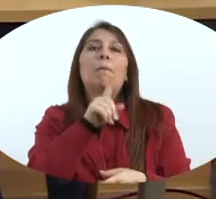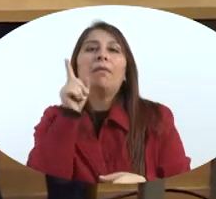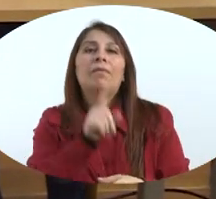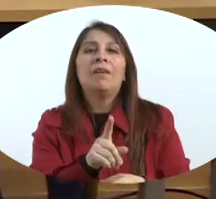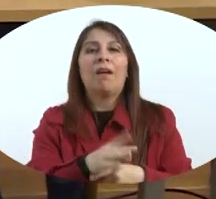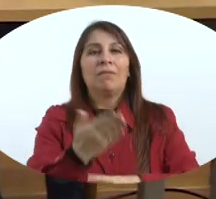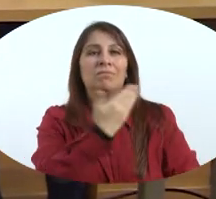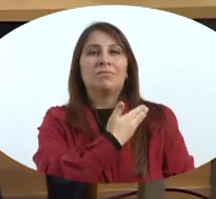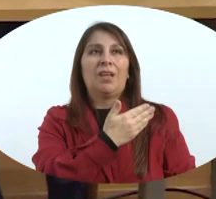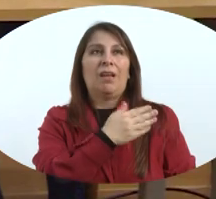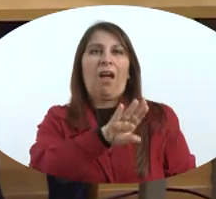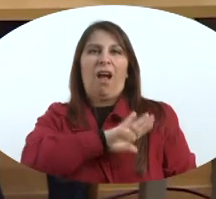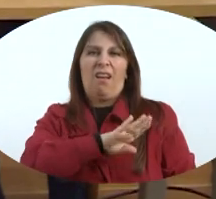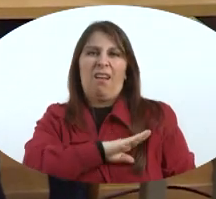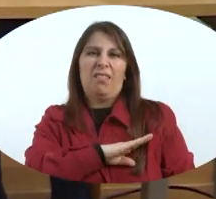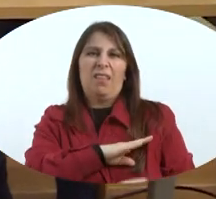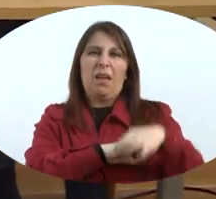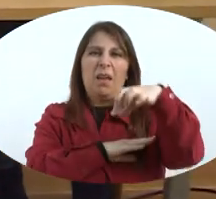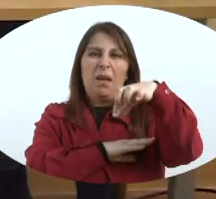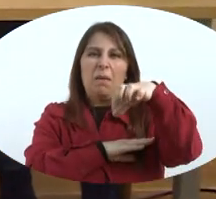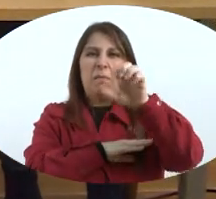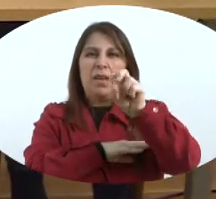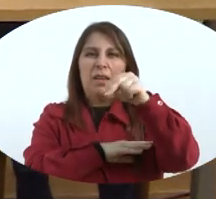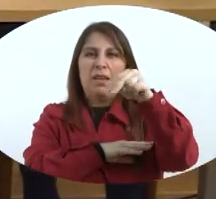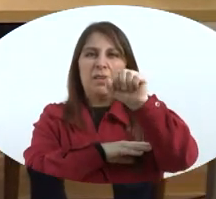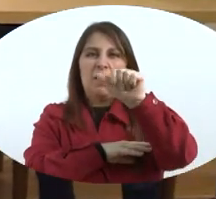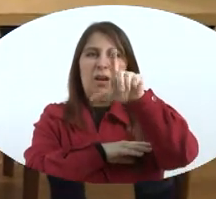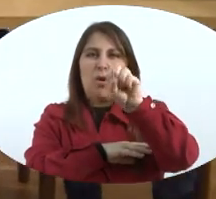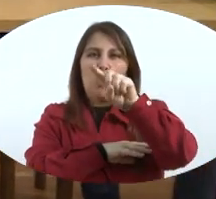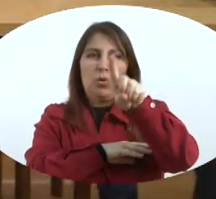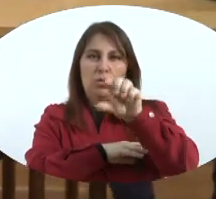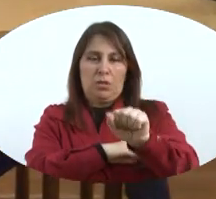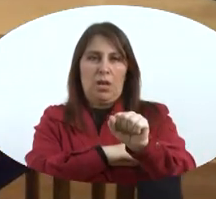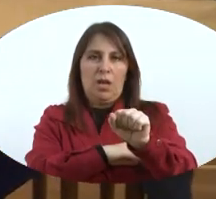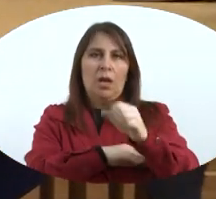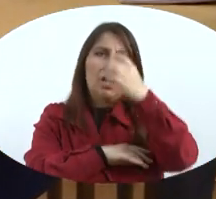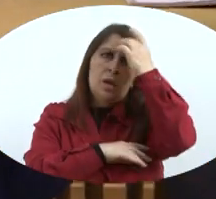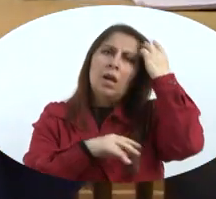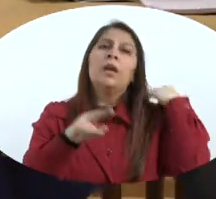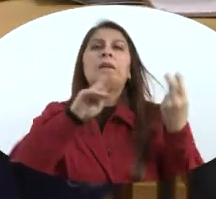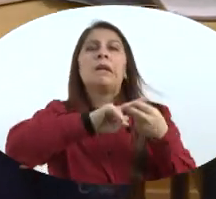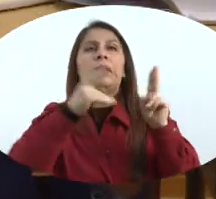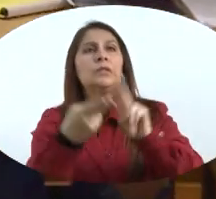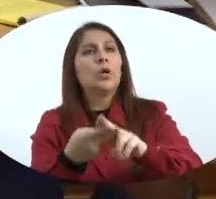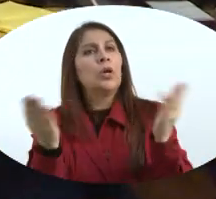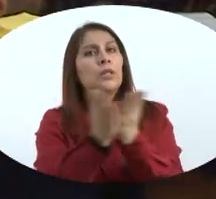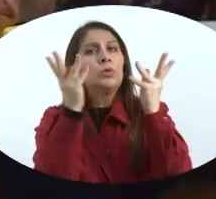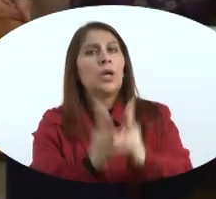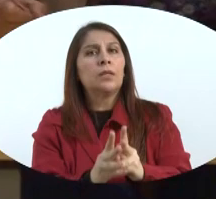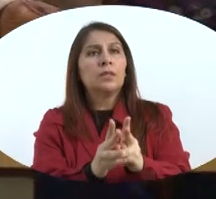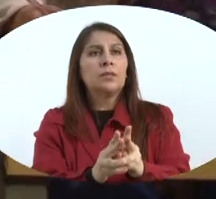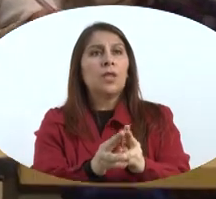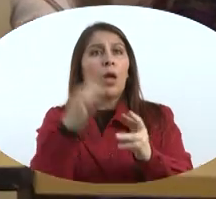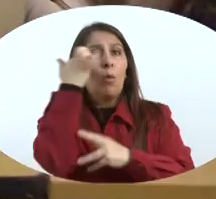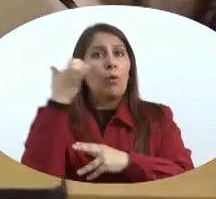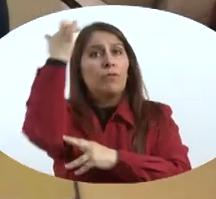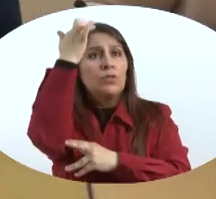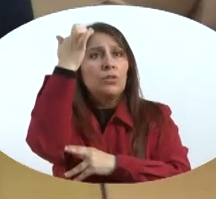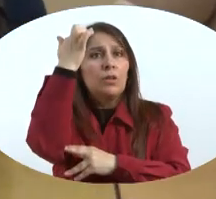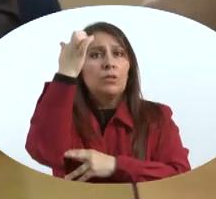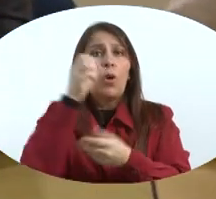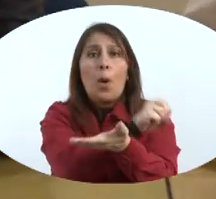miguel uribe y también digamos un convenio con la universidad sobre los estudiantes de profesionalización que fueron en las falsas becas